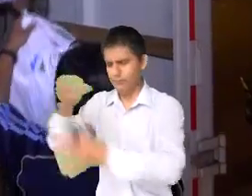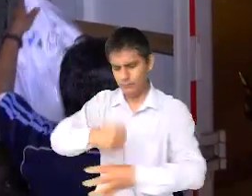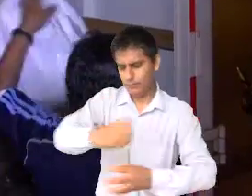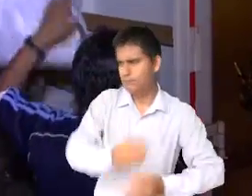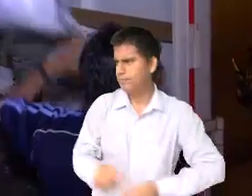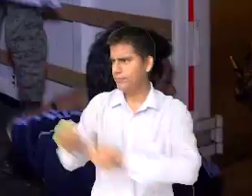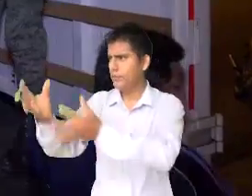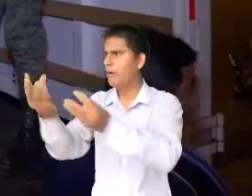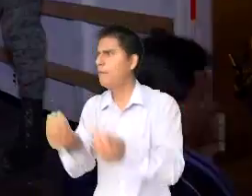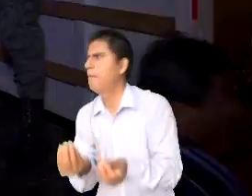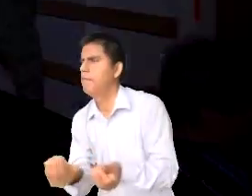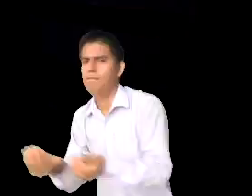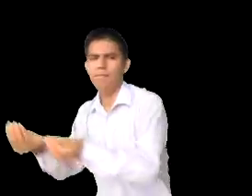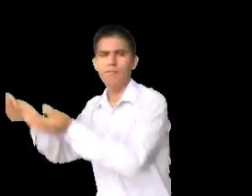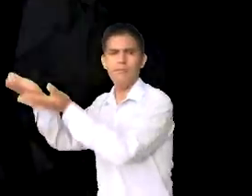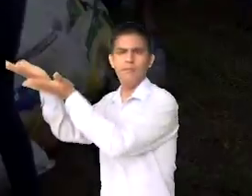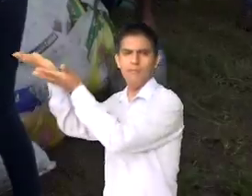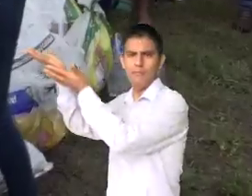siniestro.